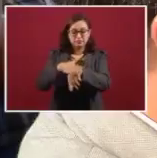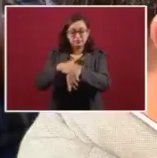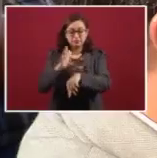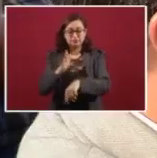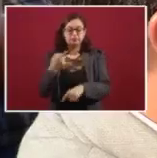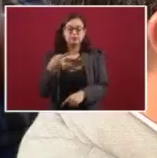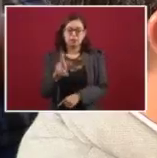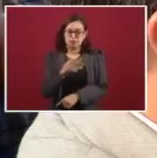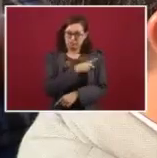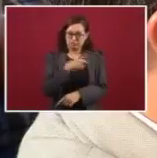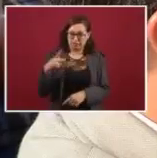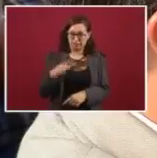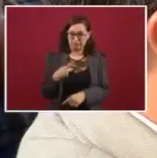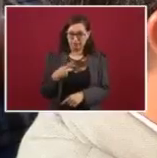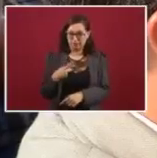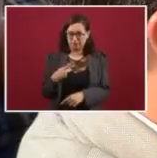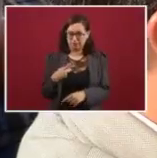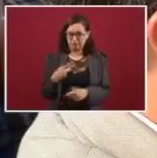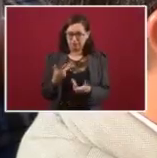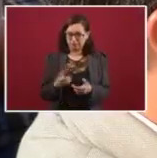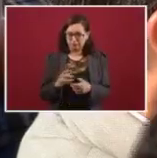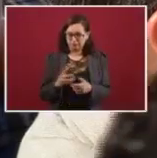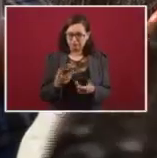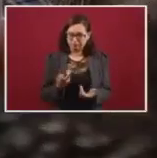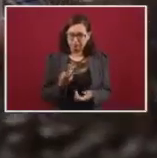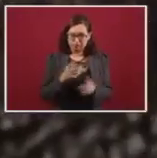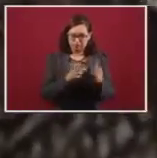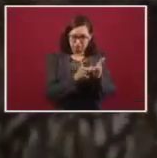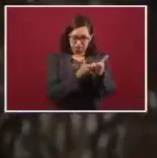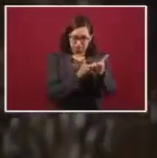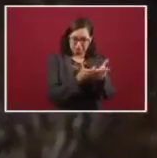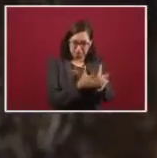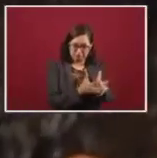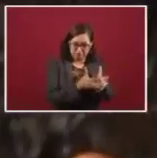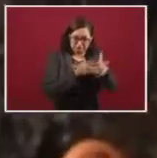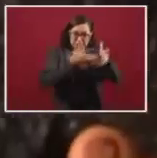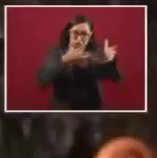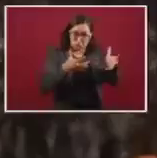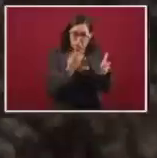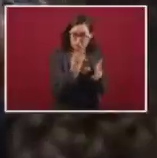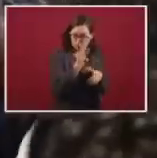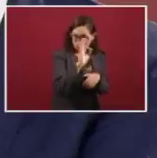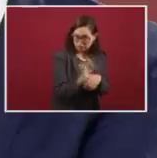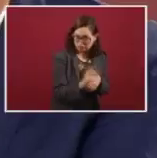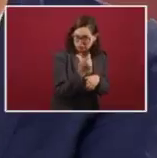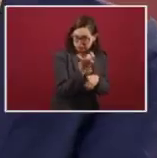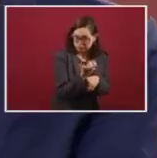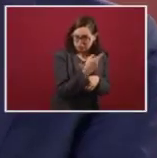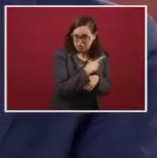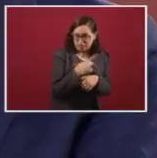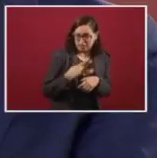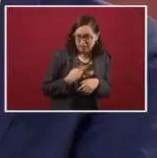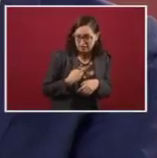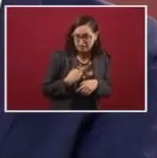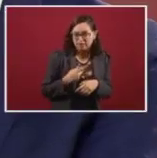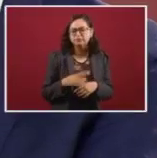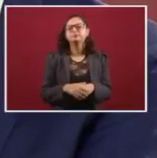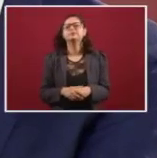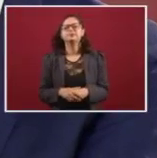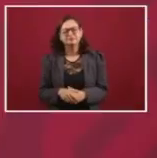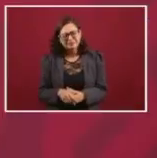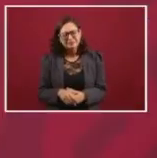a una cifra de 4%. Es que no. Como usted lo dijo. Siempre y cuando ese crecimiento